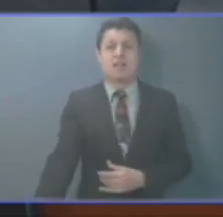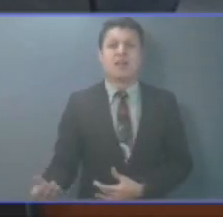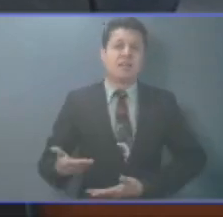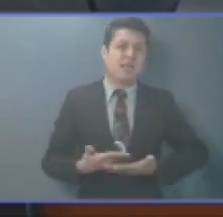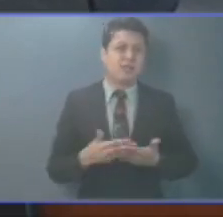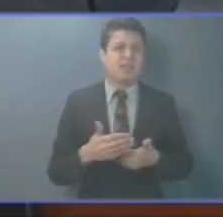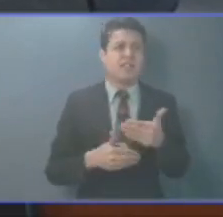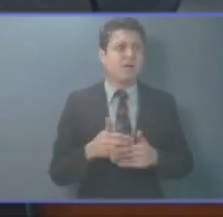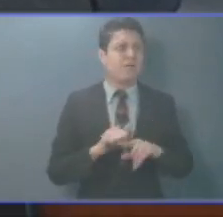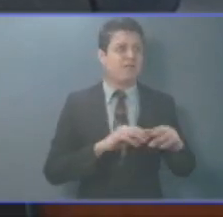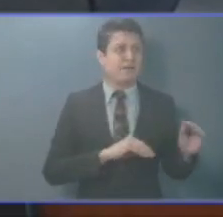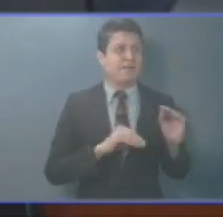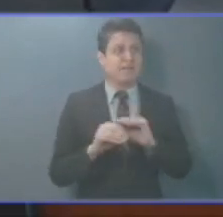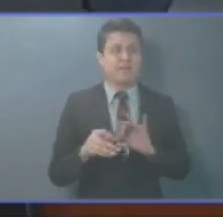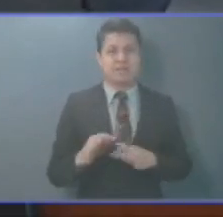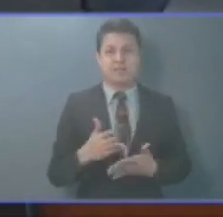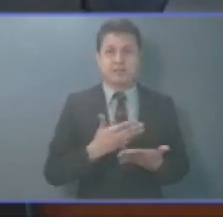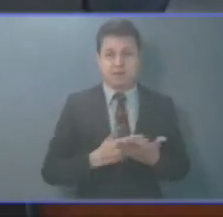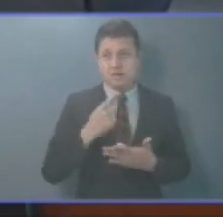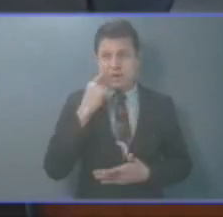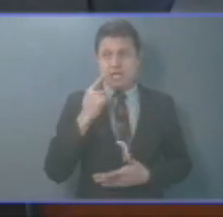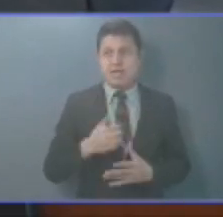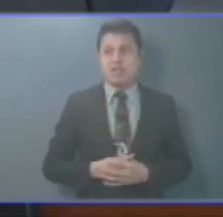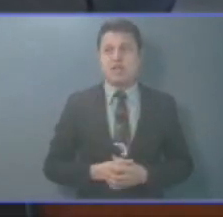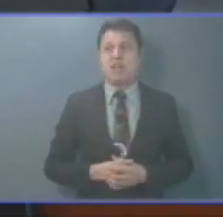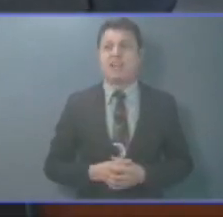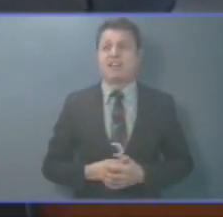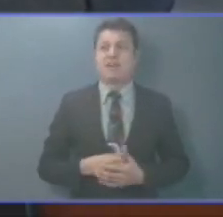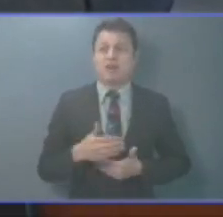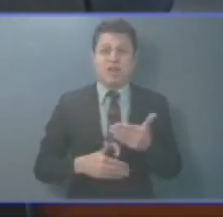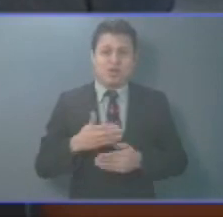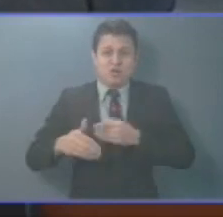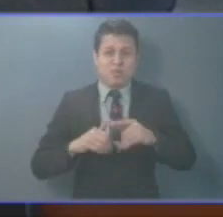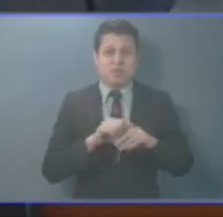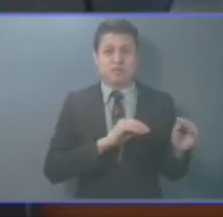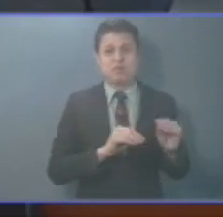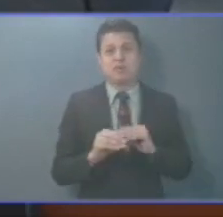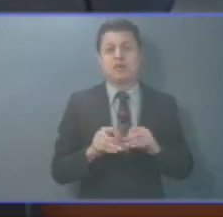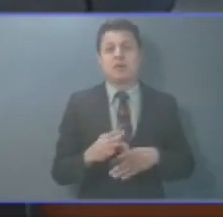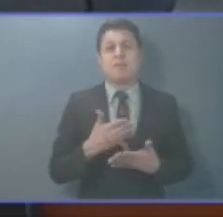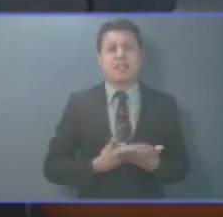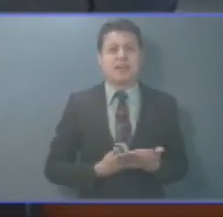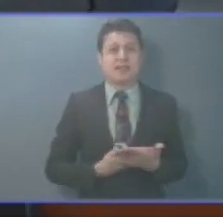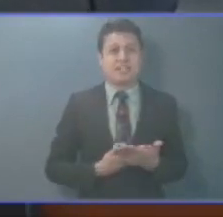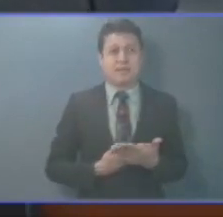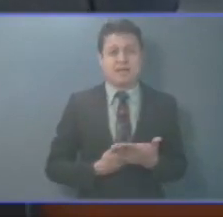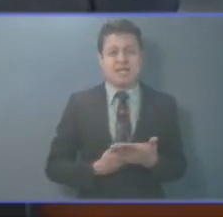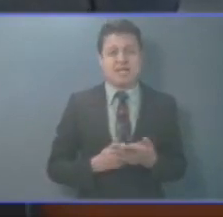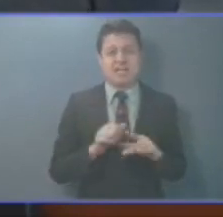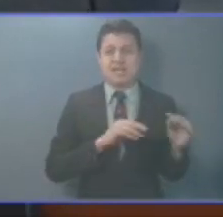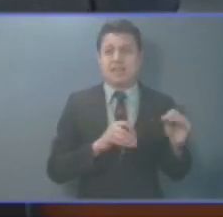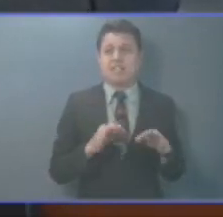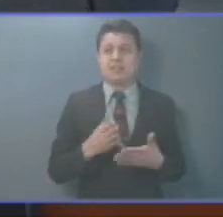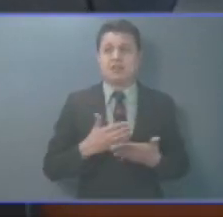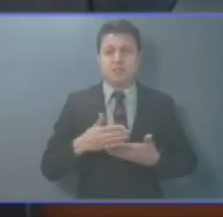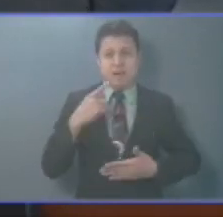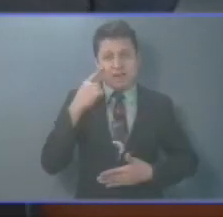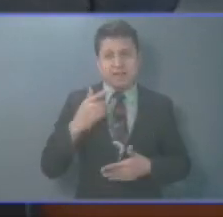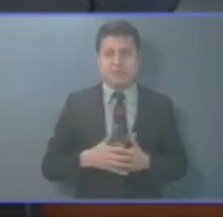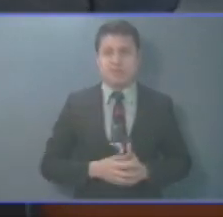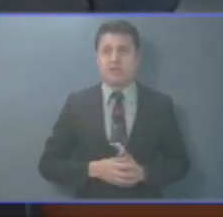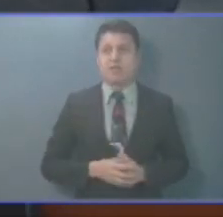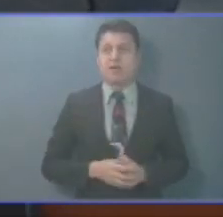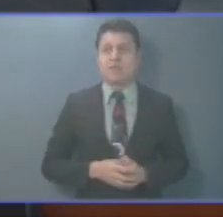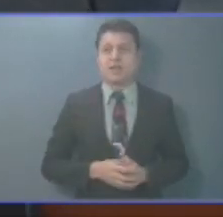de la persona. B. La igualdad de oportunidades, equidad y no discriminación. C.